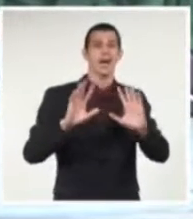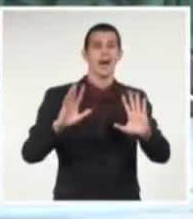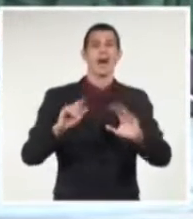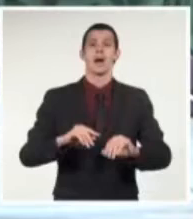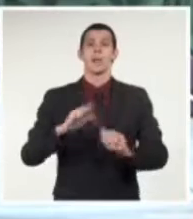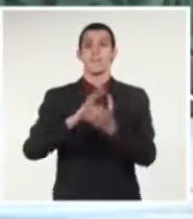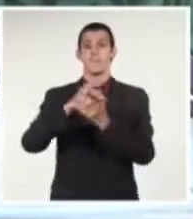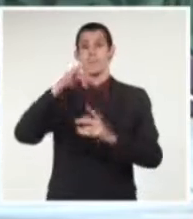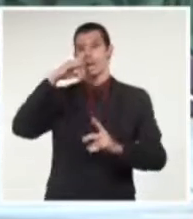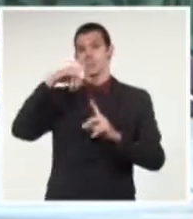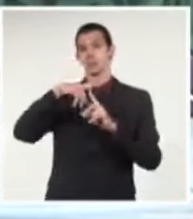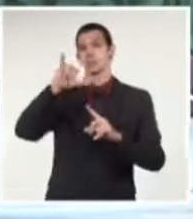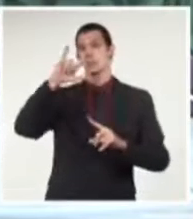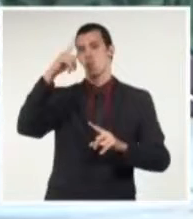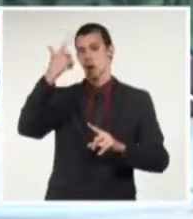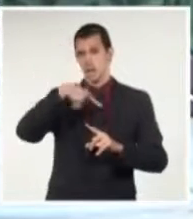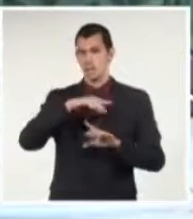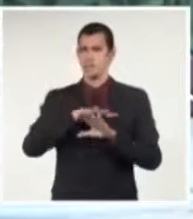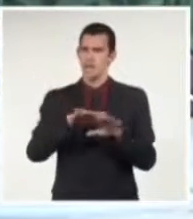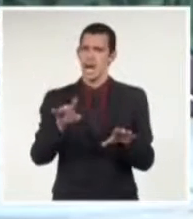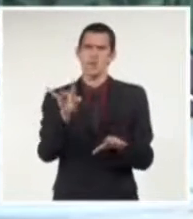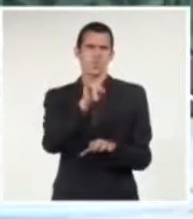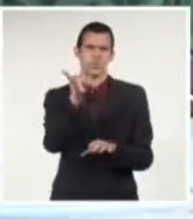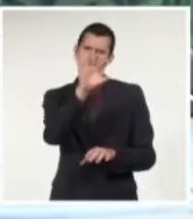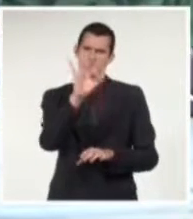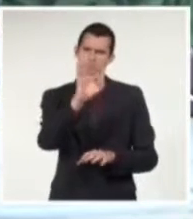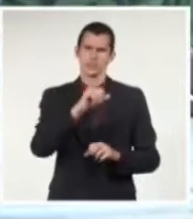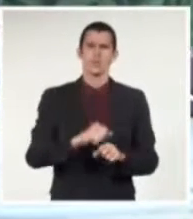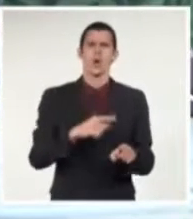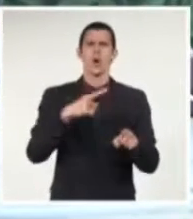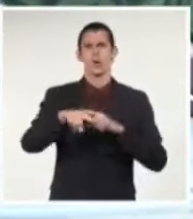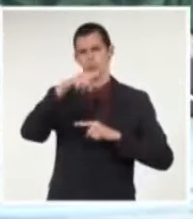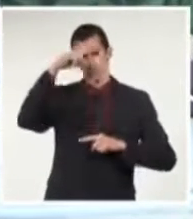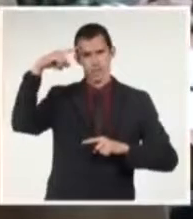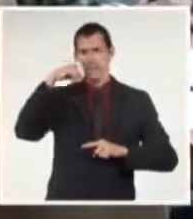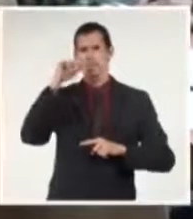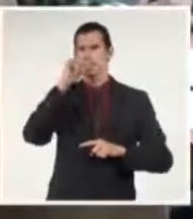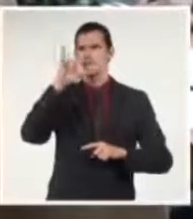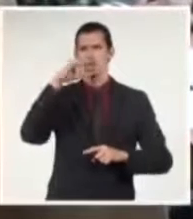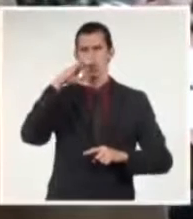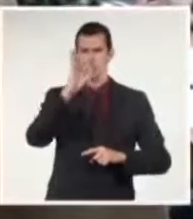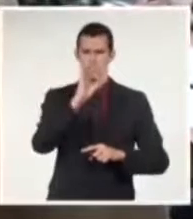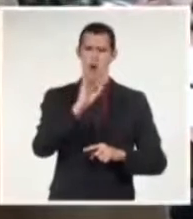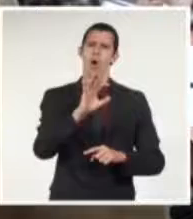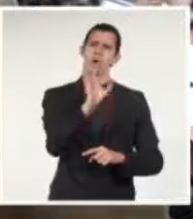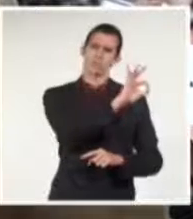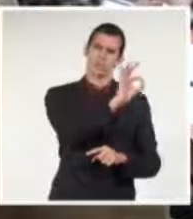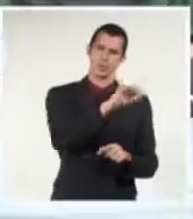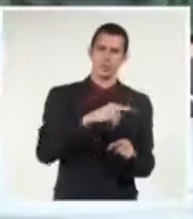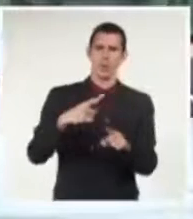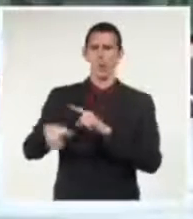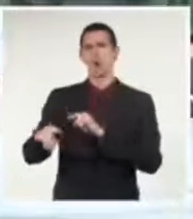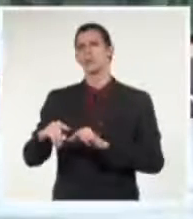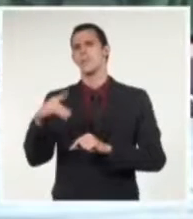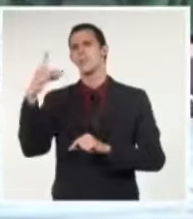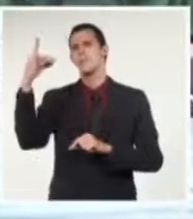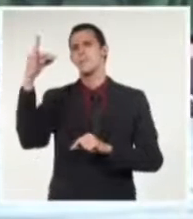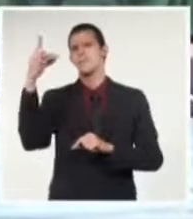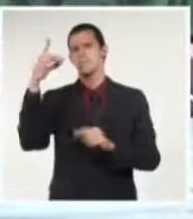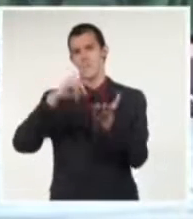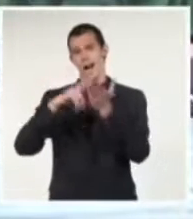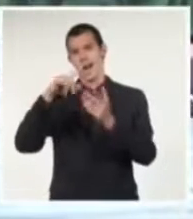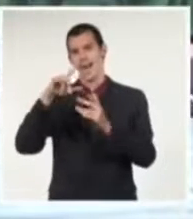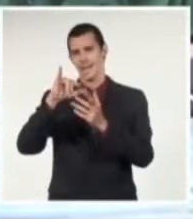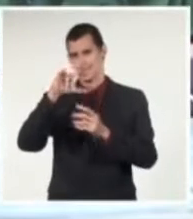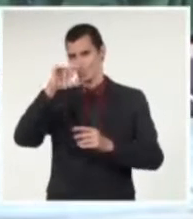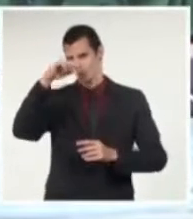de recuperación, Sandino al 82% y Los Palacios al 79%, y se mantienen los municipios de San